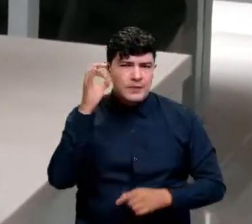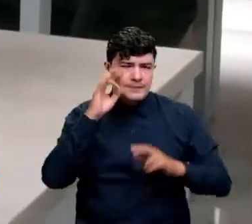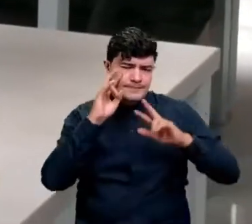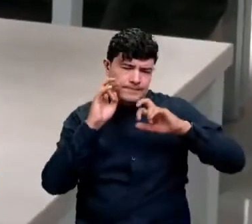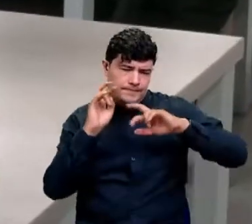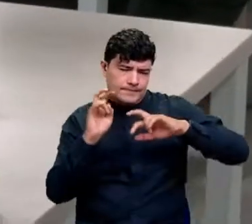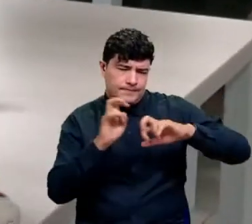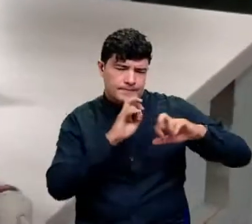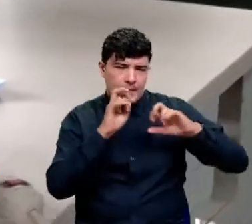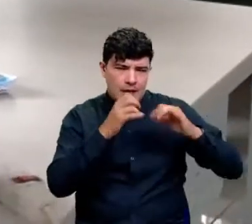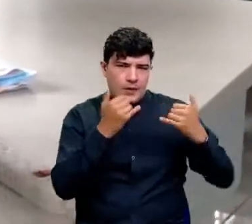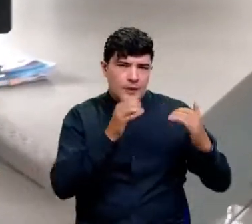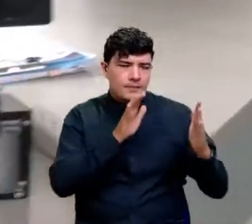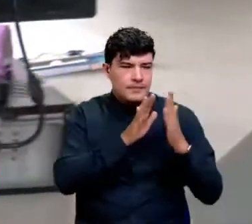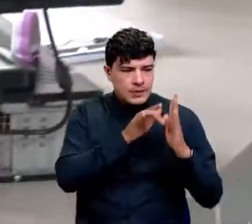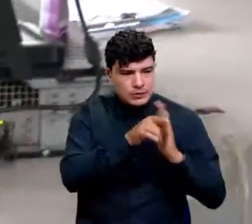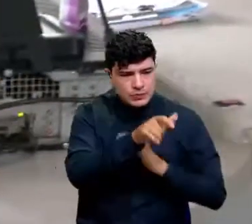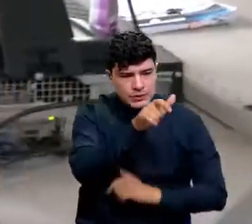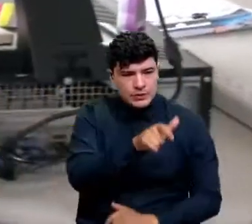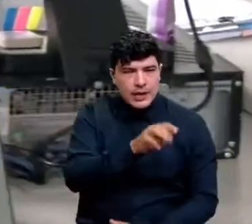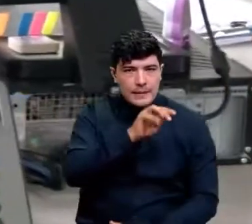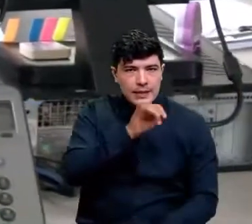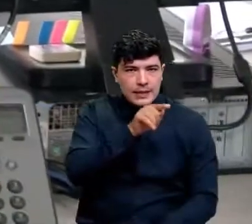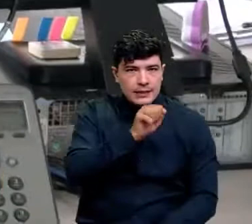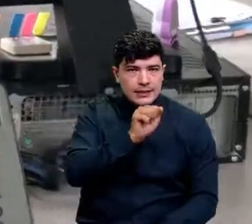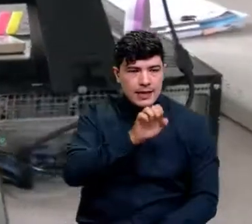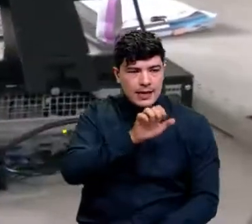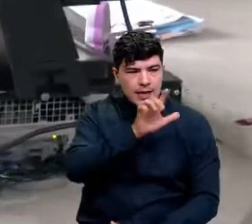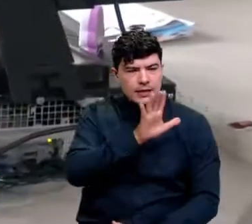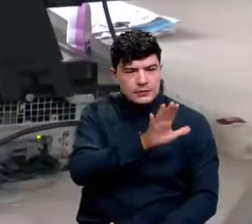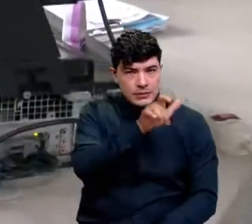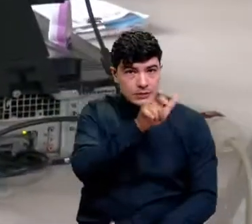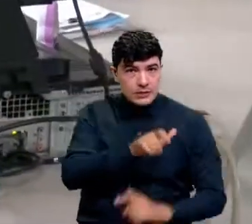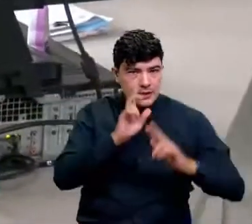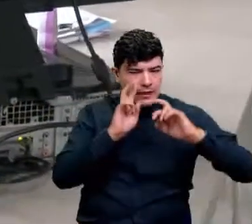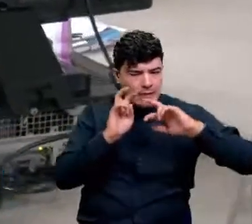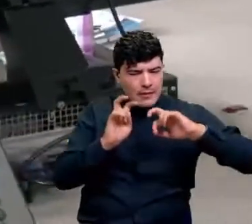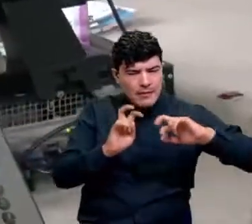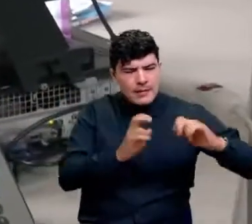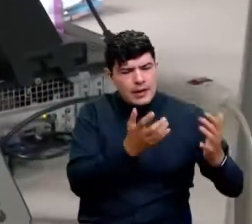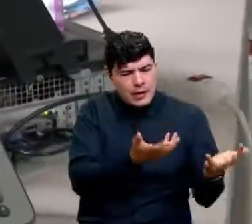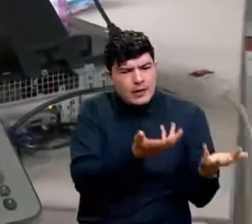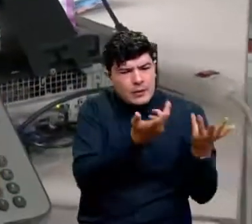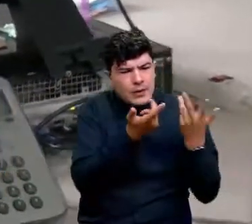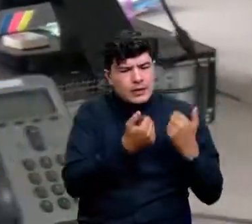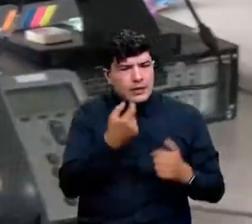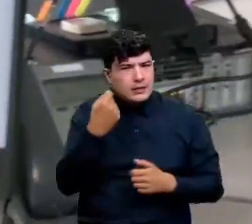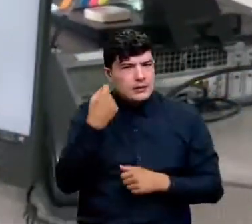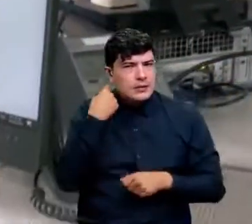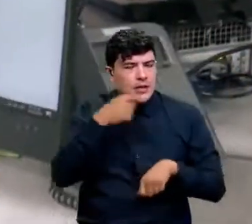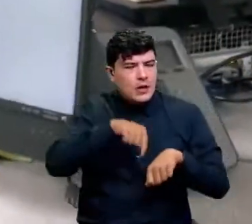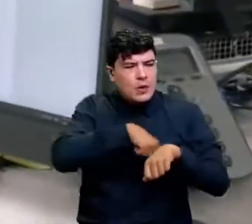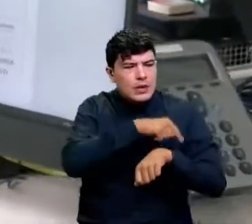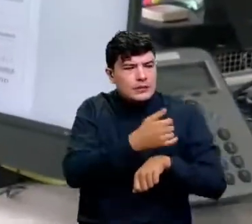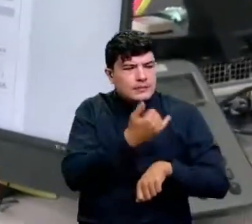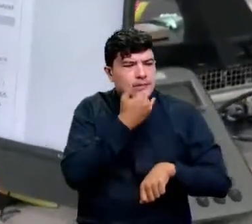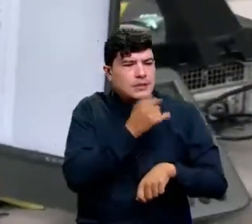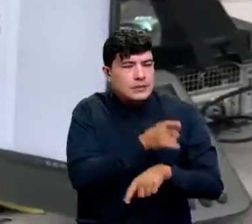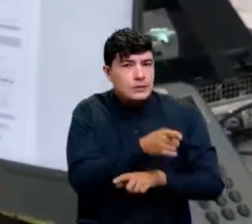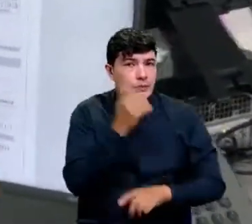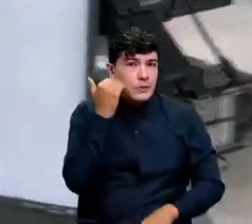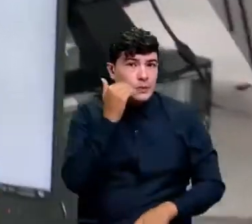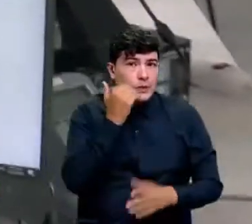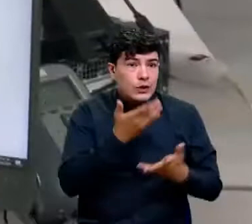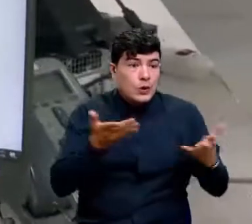investigador Misael, que nos va a hablar acerca de cuáles son los datos que deben entregar, porque pues en las últimas horas llegó esta mujer de